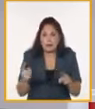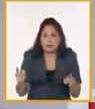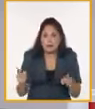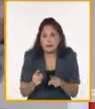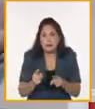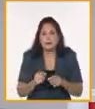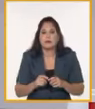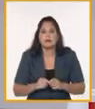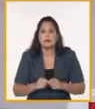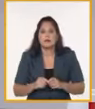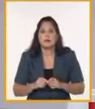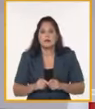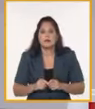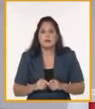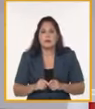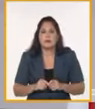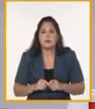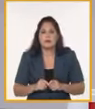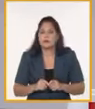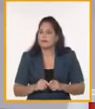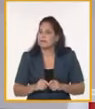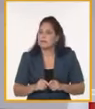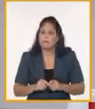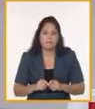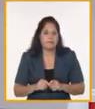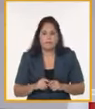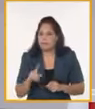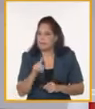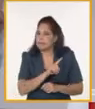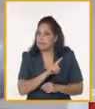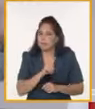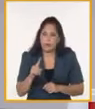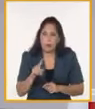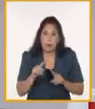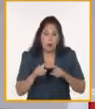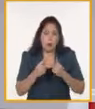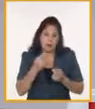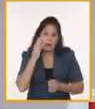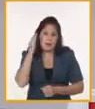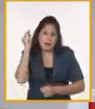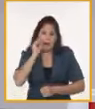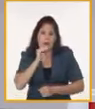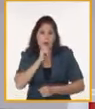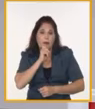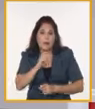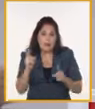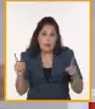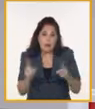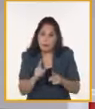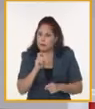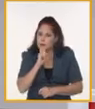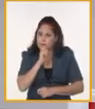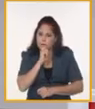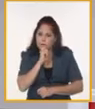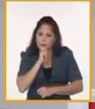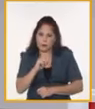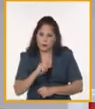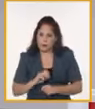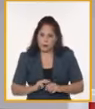de de acortar todos los plazos per humanamente por cuestiones objetivas y también por cuestiones de carácter subjetivo no ha sido posible